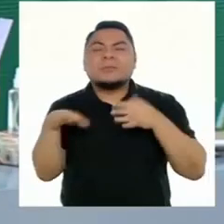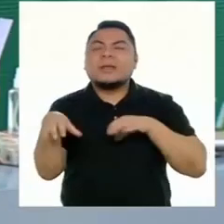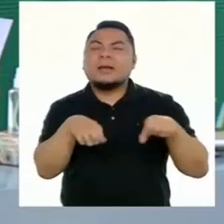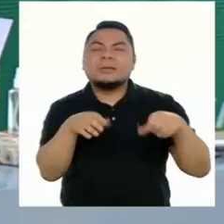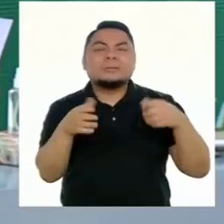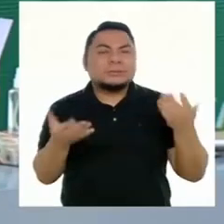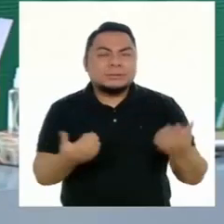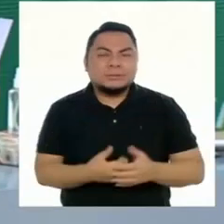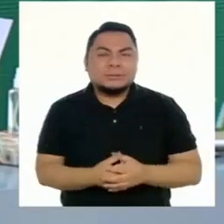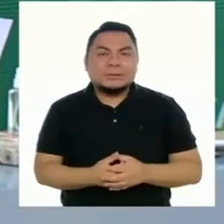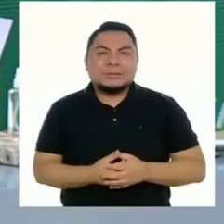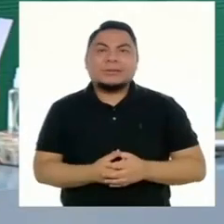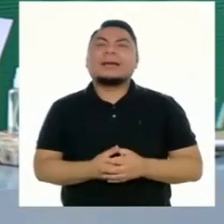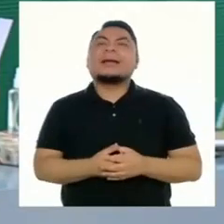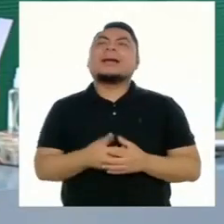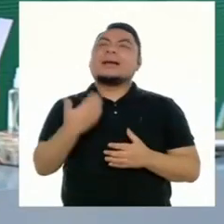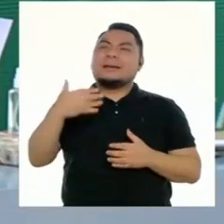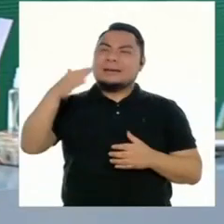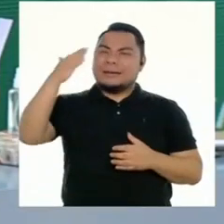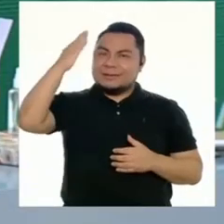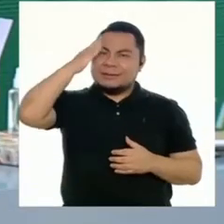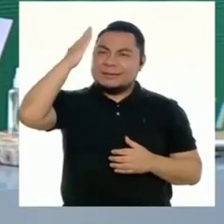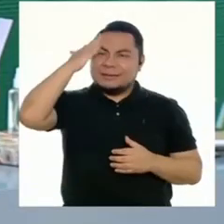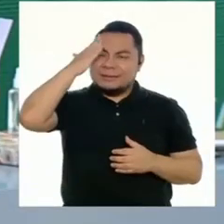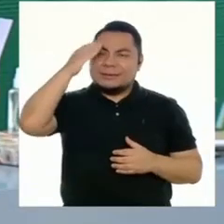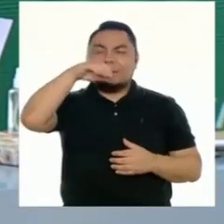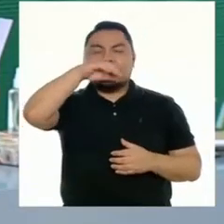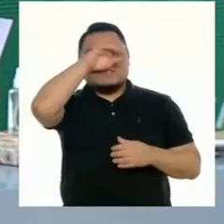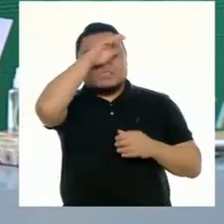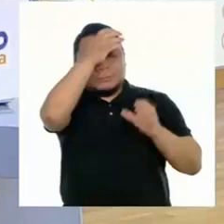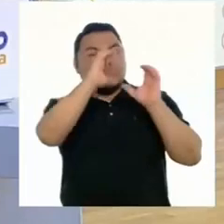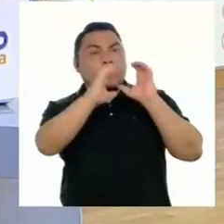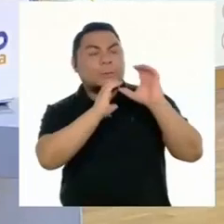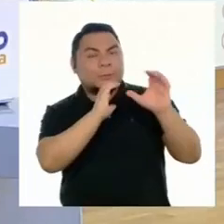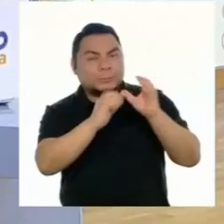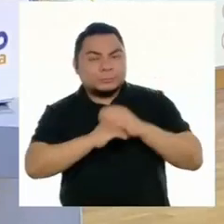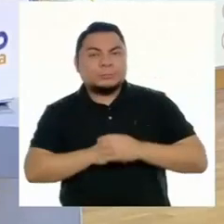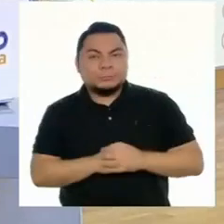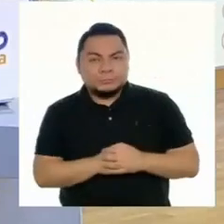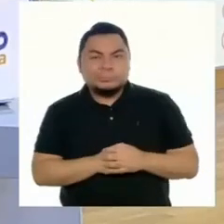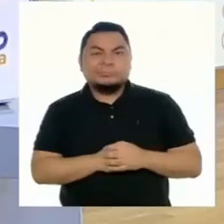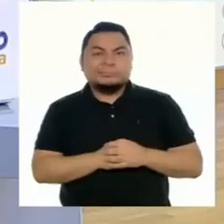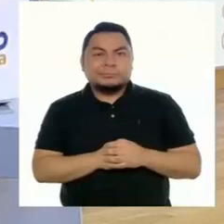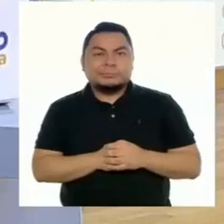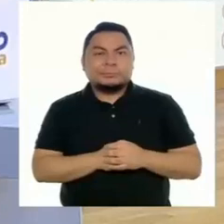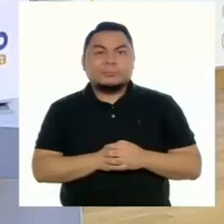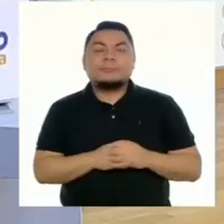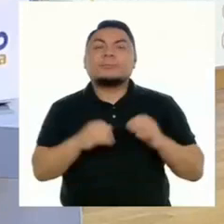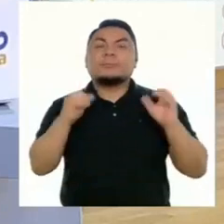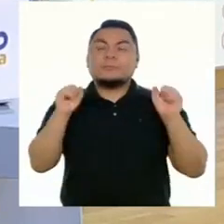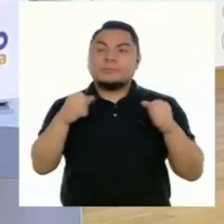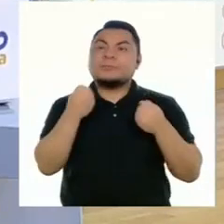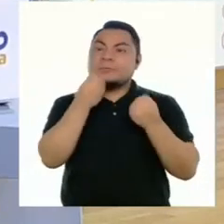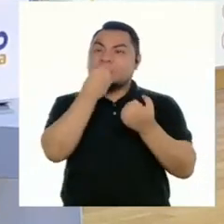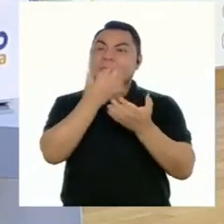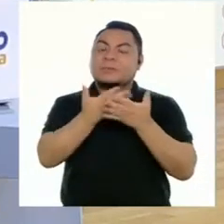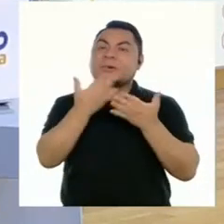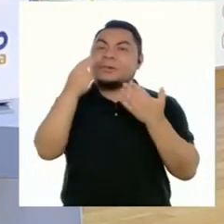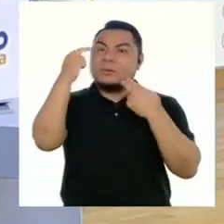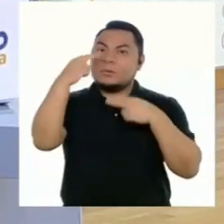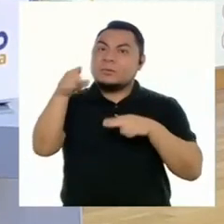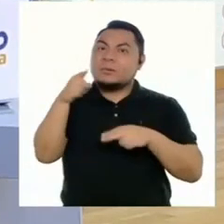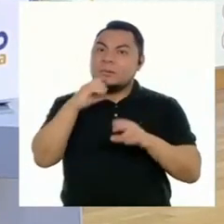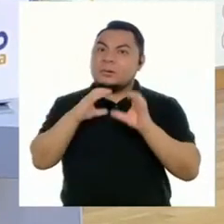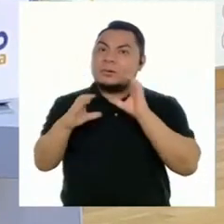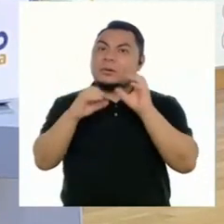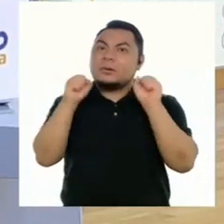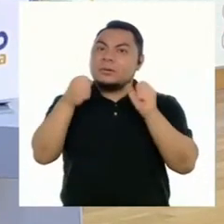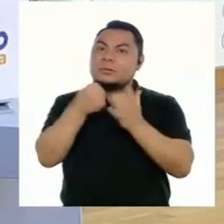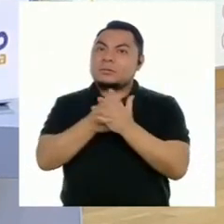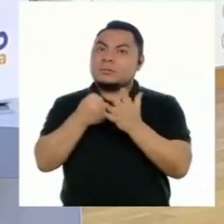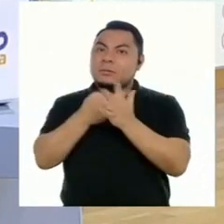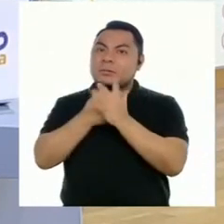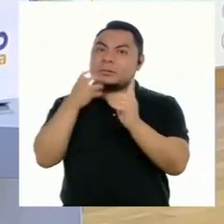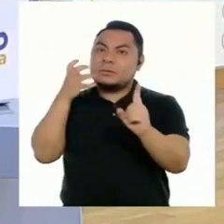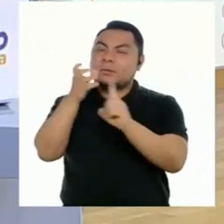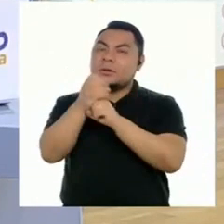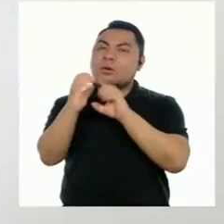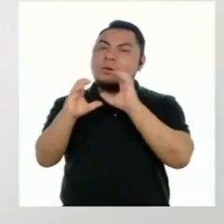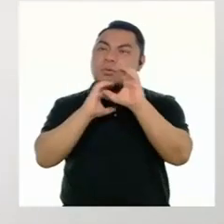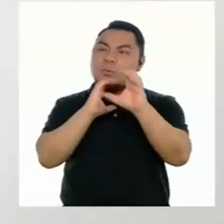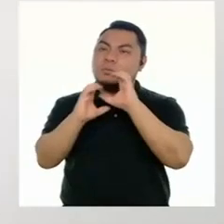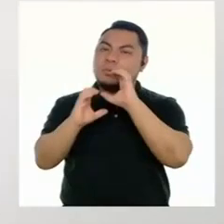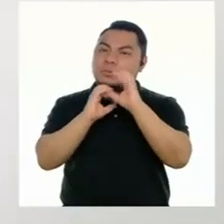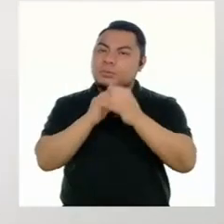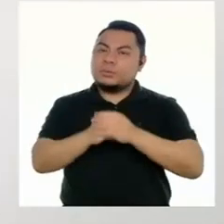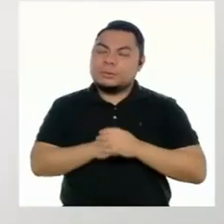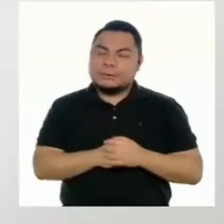hacer? ¡Ya sé! ¡Comunicando! Claro, es lunes de comunicación. Hay que realizar un reto